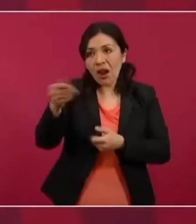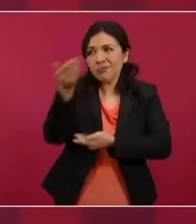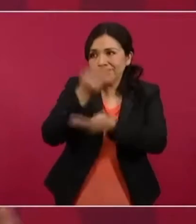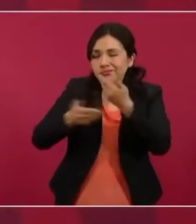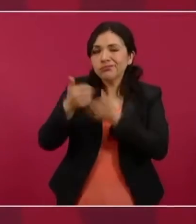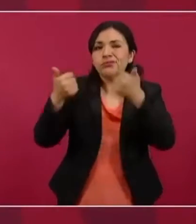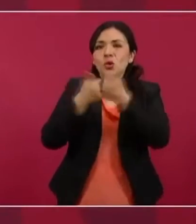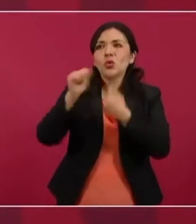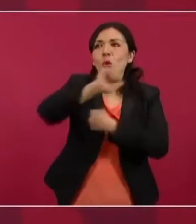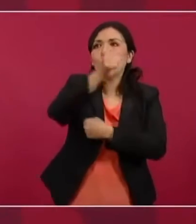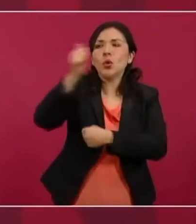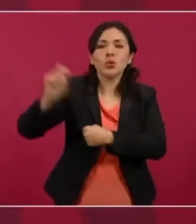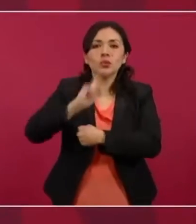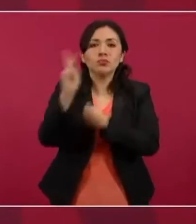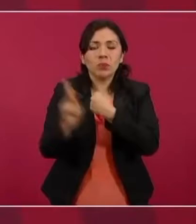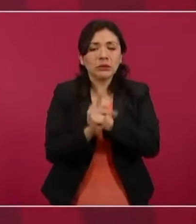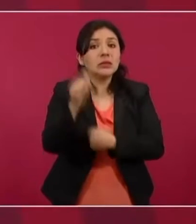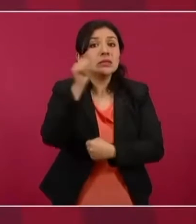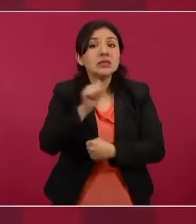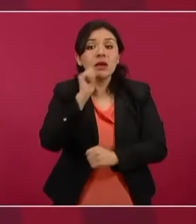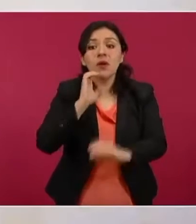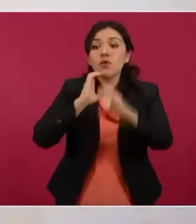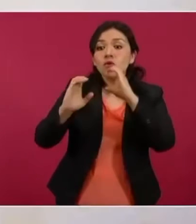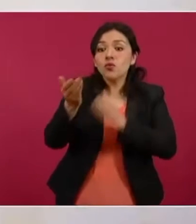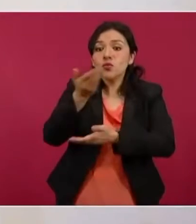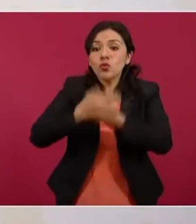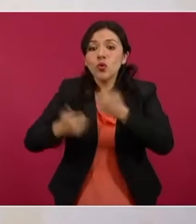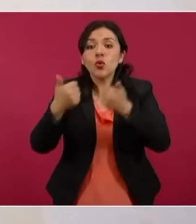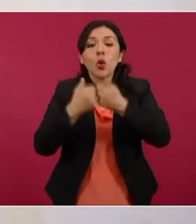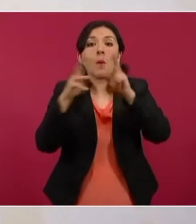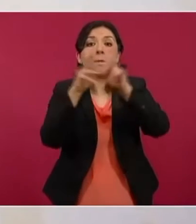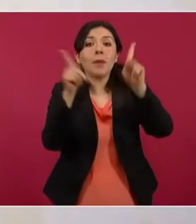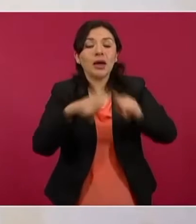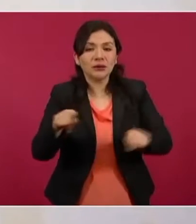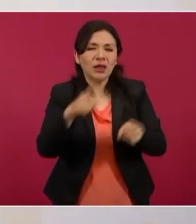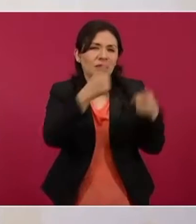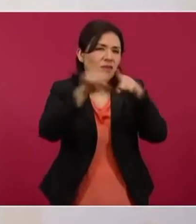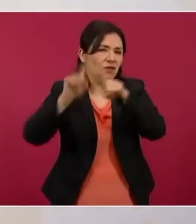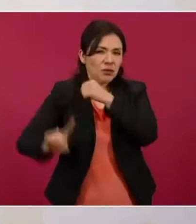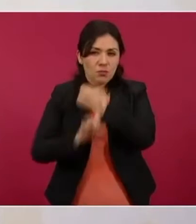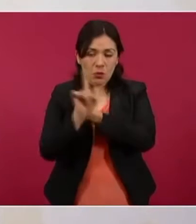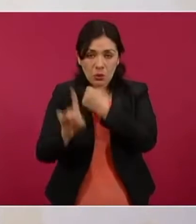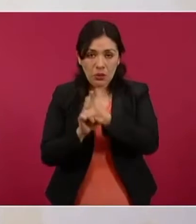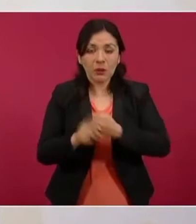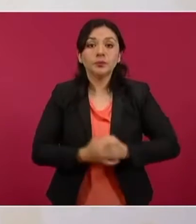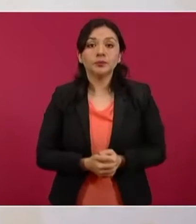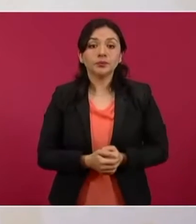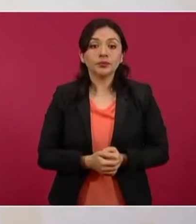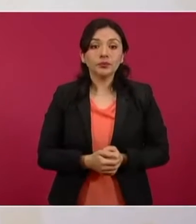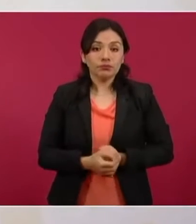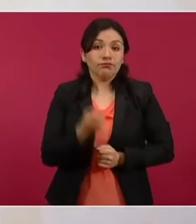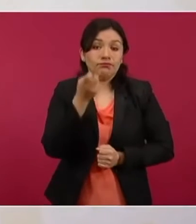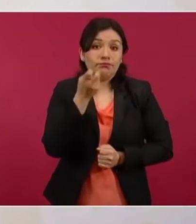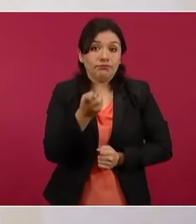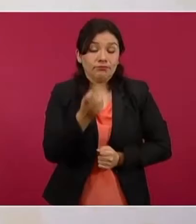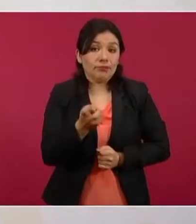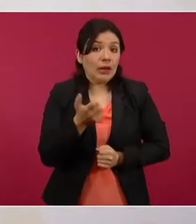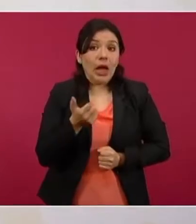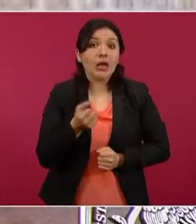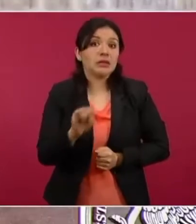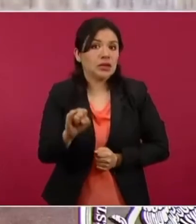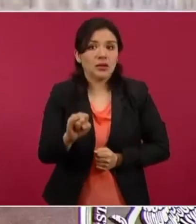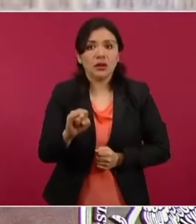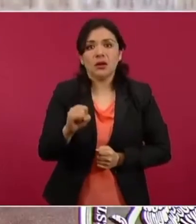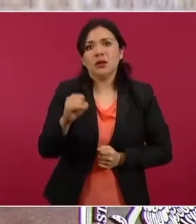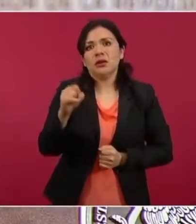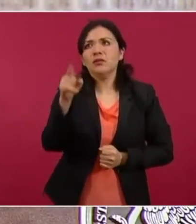exterior, la solución pacífica de las controversias. Y esa es la postura